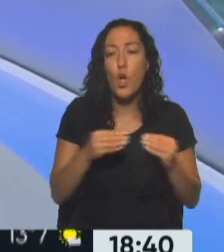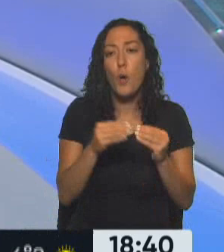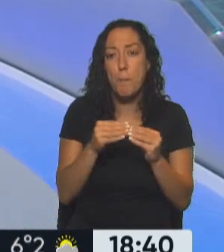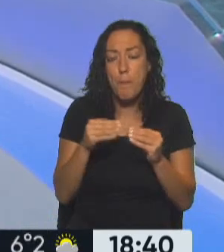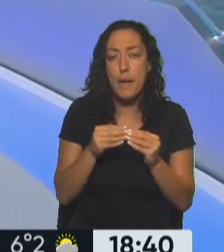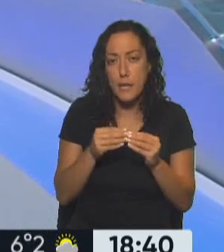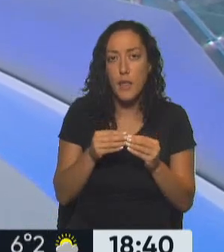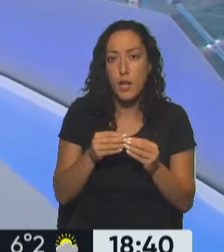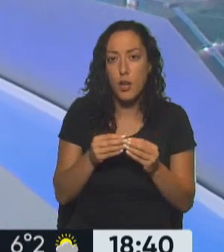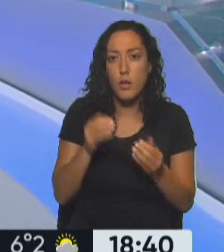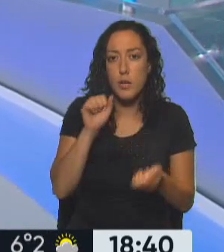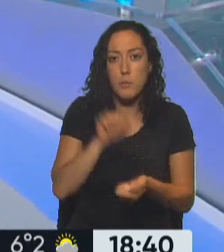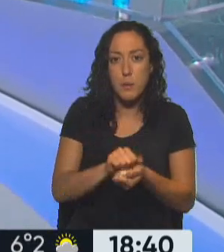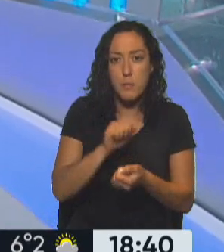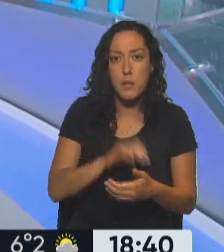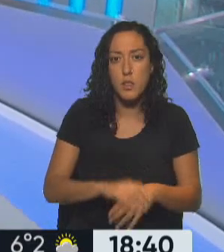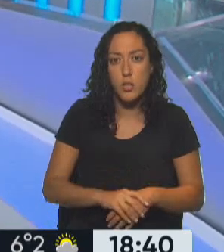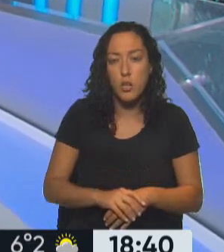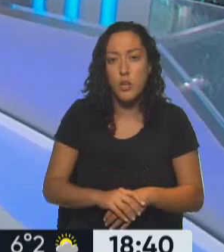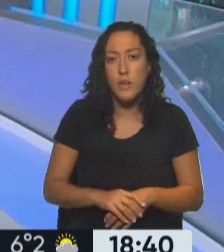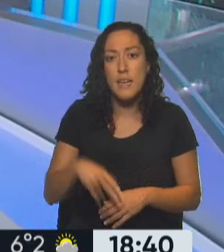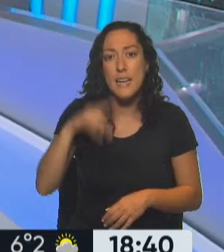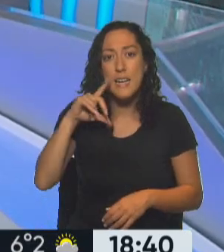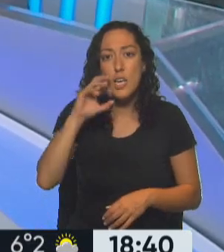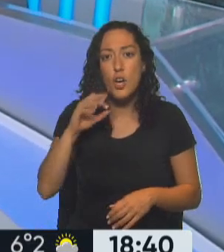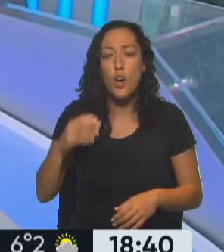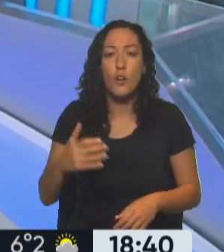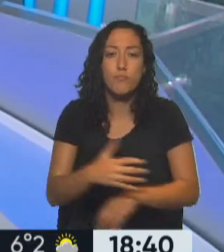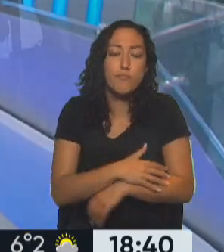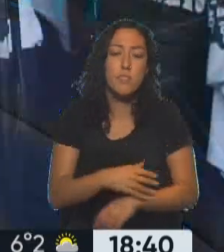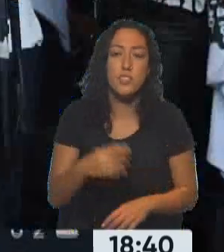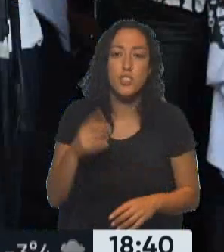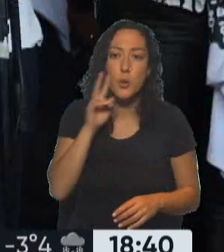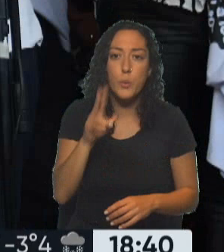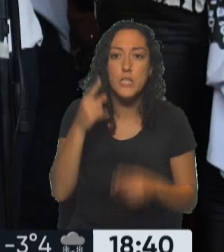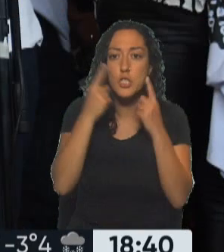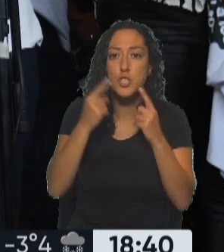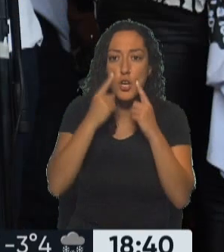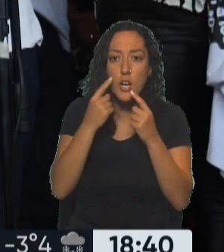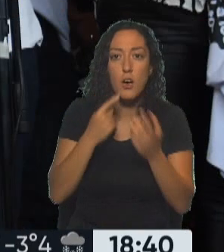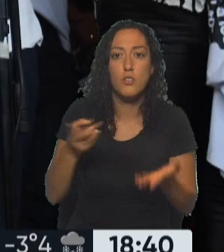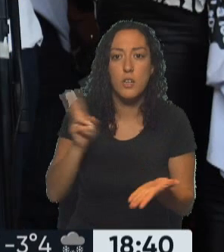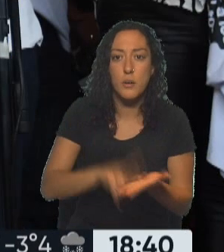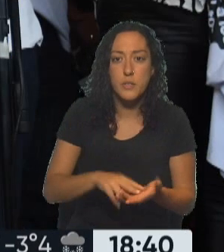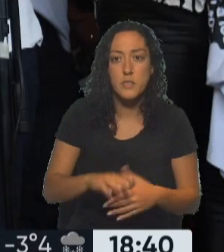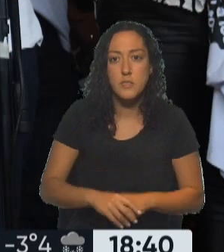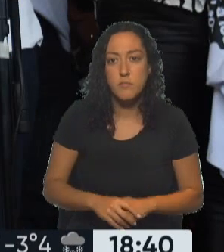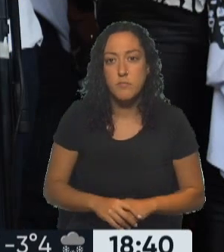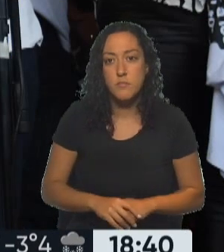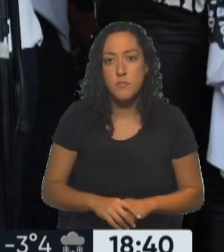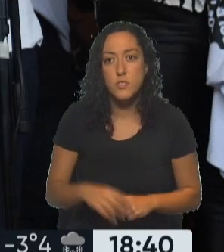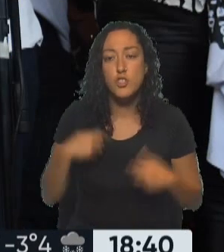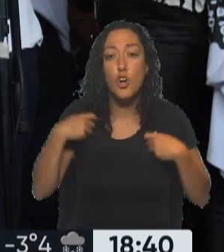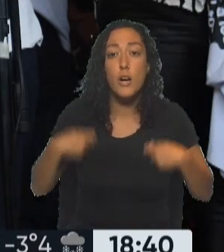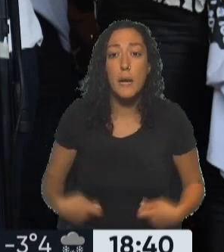Telam, el Nico sosteniéndome a mí. Cuando la vi hoy me volví a llorar como en ese momento. Cuando yo no tengo esa remera y soy